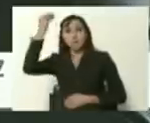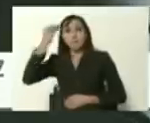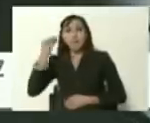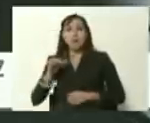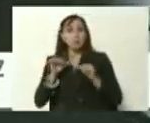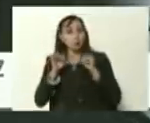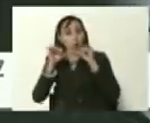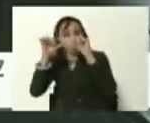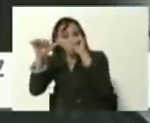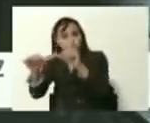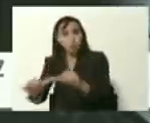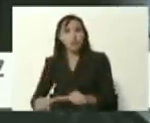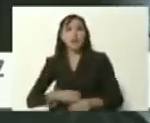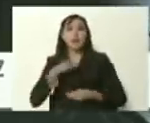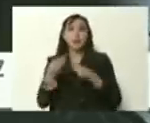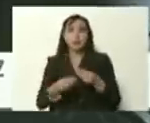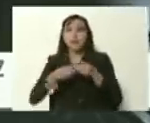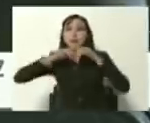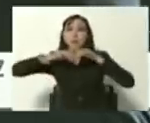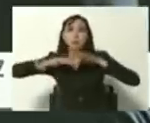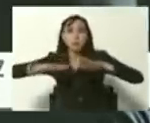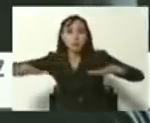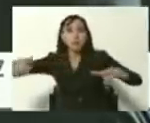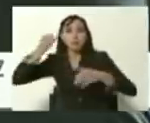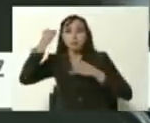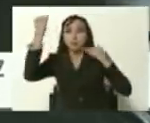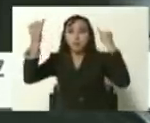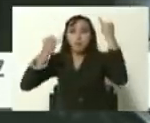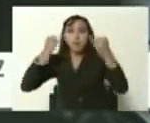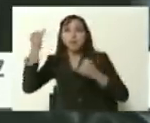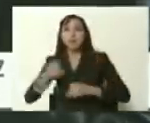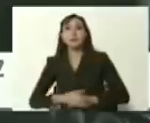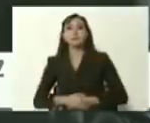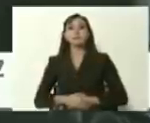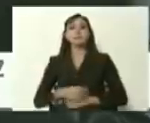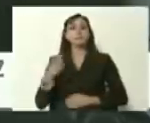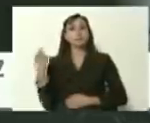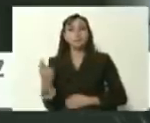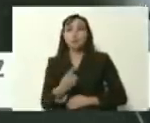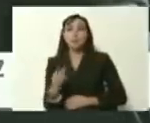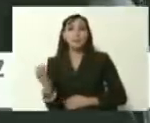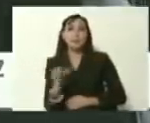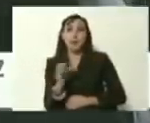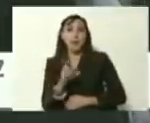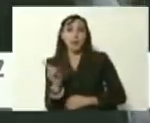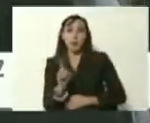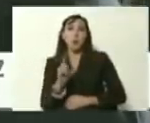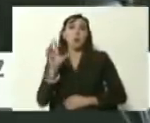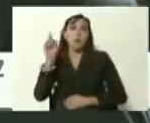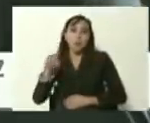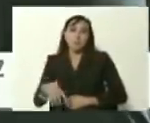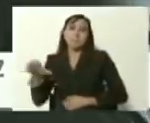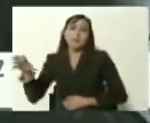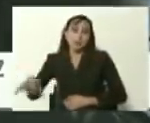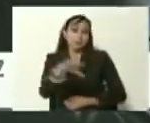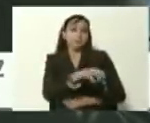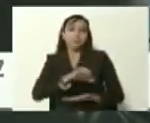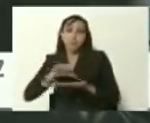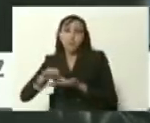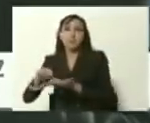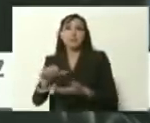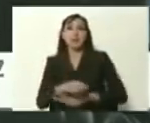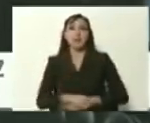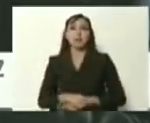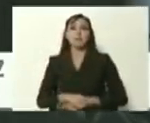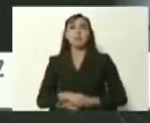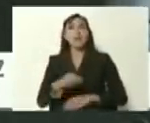seguirse descentralizando la idea, para que no sea solamente Caracas, sean las capitales, pero que también